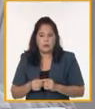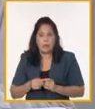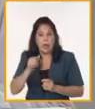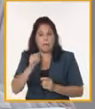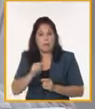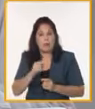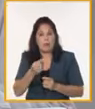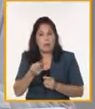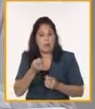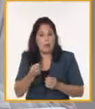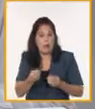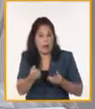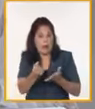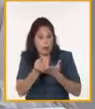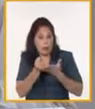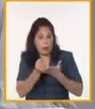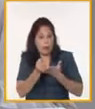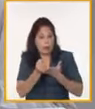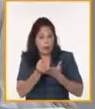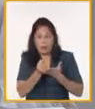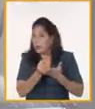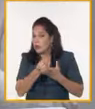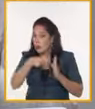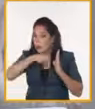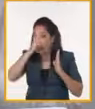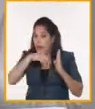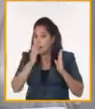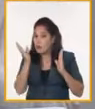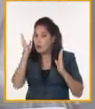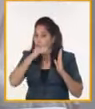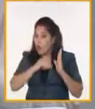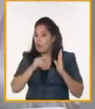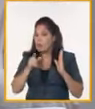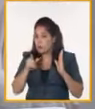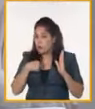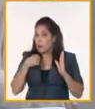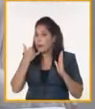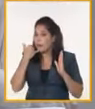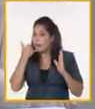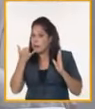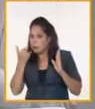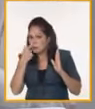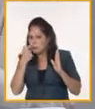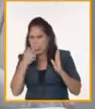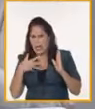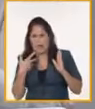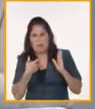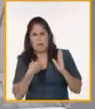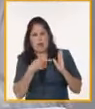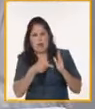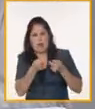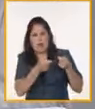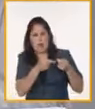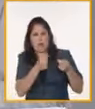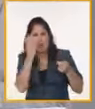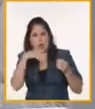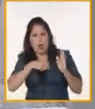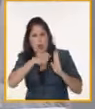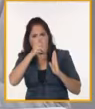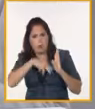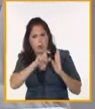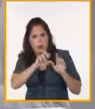o le va a vender el bien no tiene el código QR él tiene también un teléfono a donde Llamar quejarse y denunciarlo porque ese está